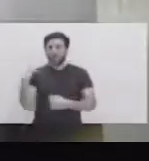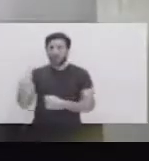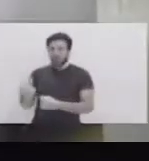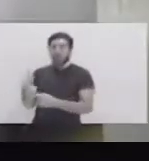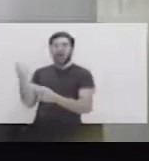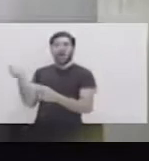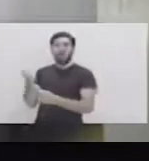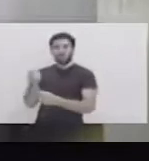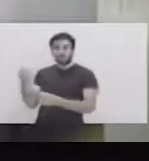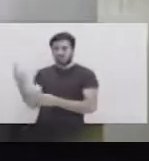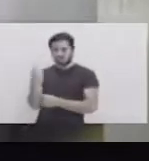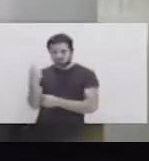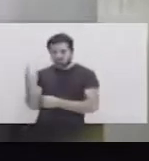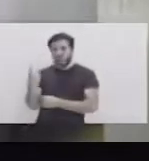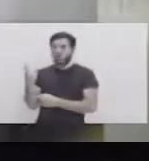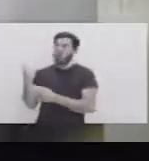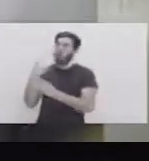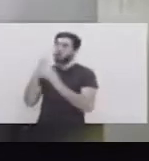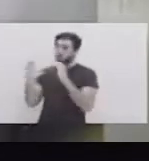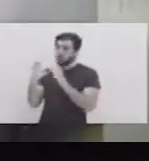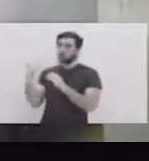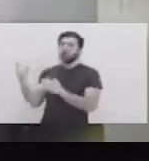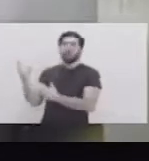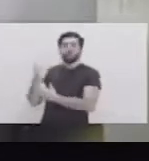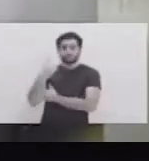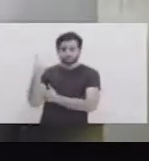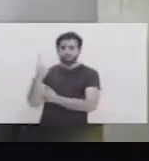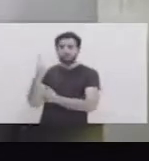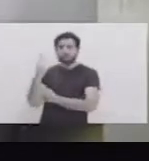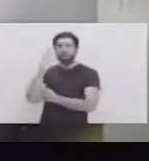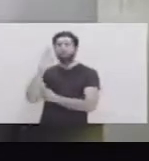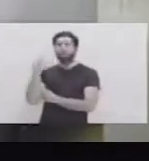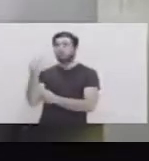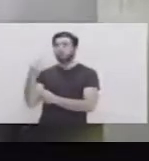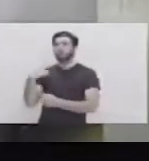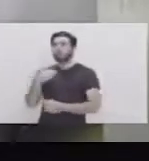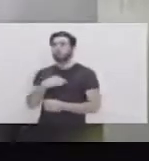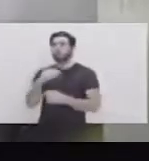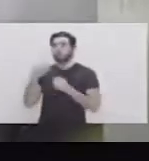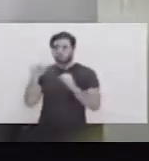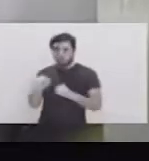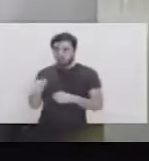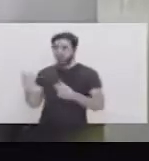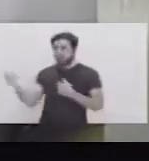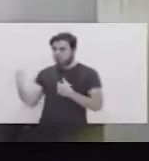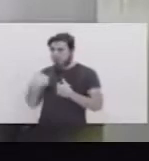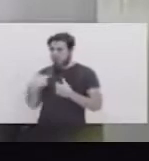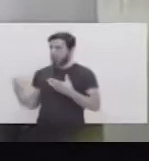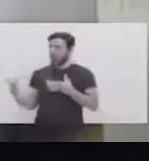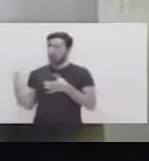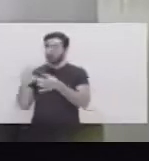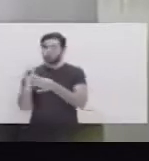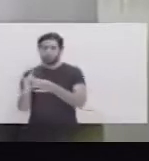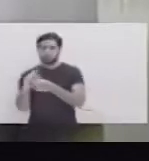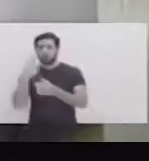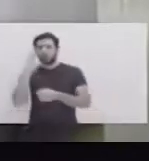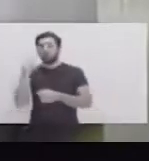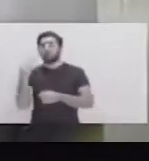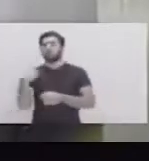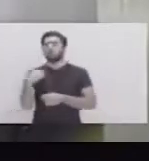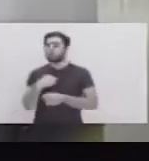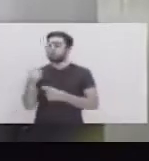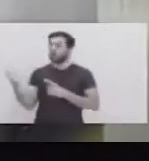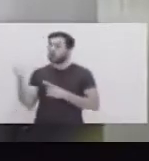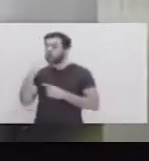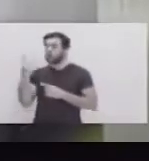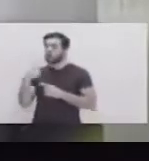tenemos una comunicación muy importante con un amigo también, ¿verdad? Porque un amigo podríamos decir que es una extensión de nosotros